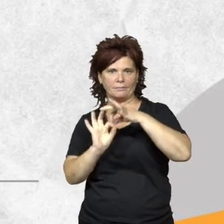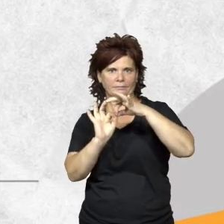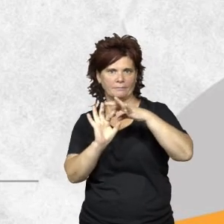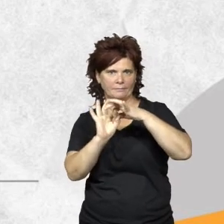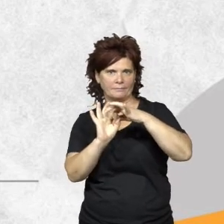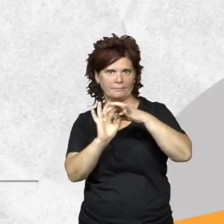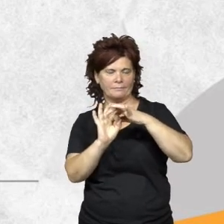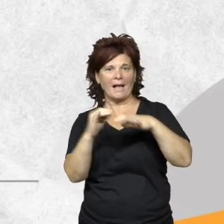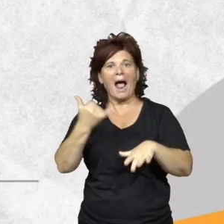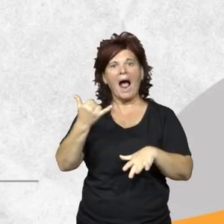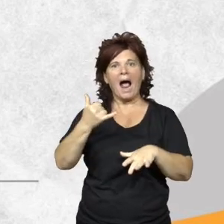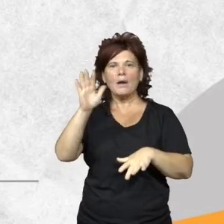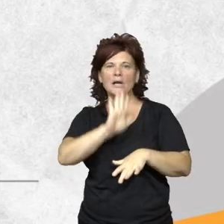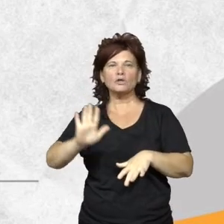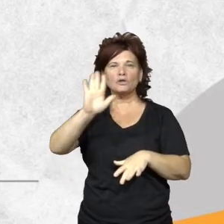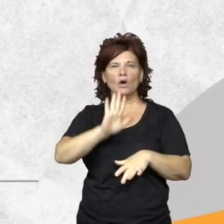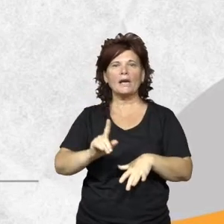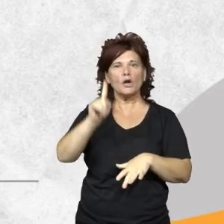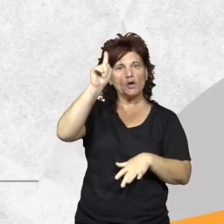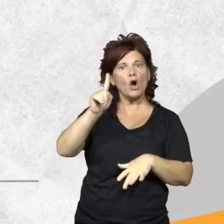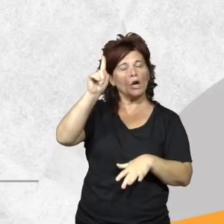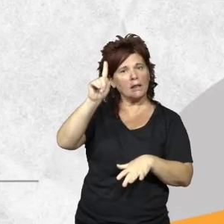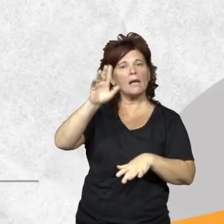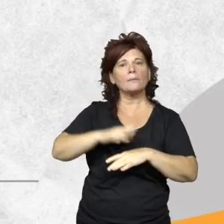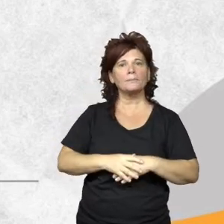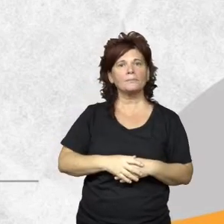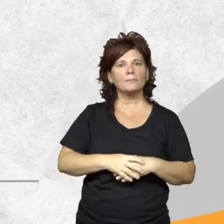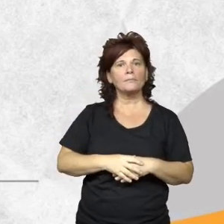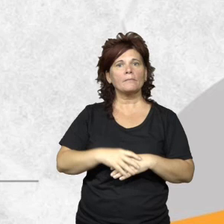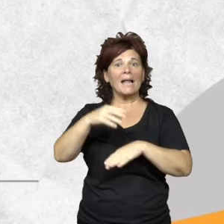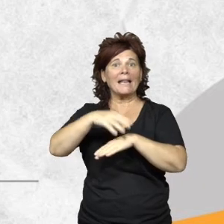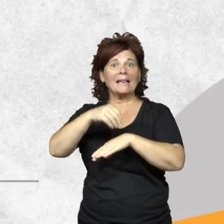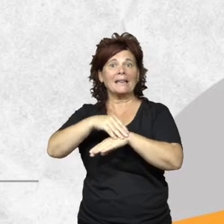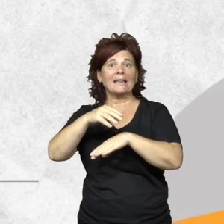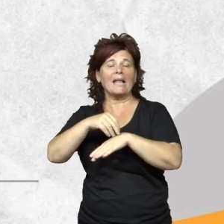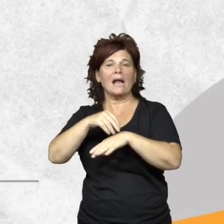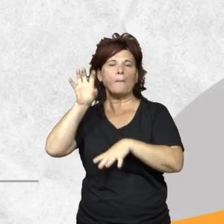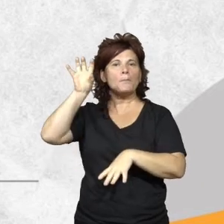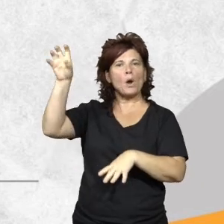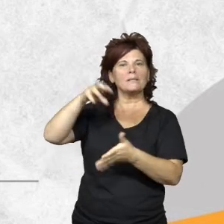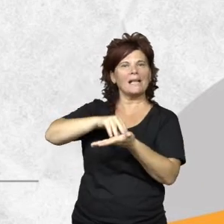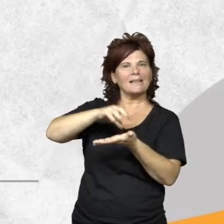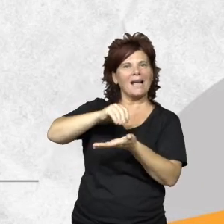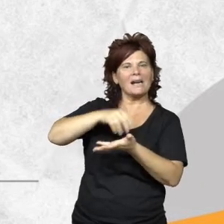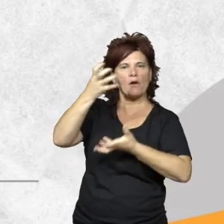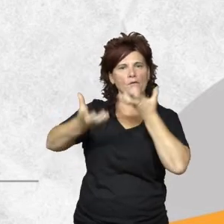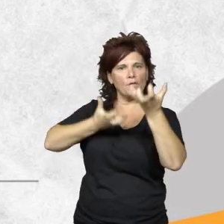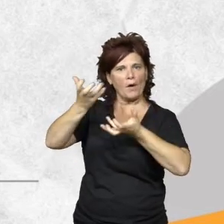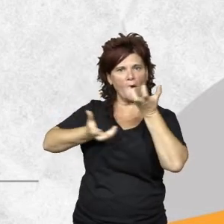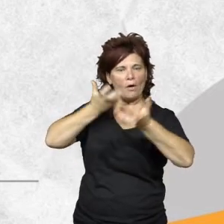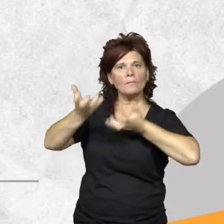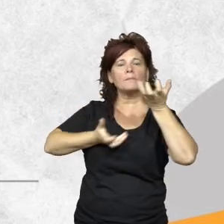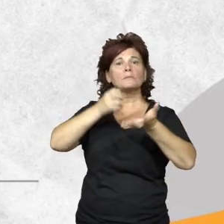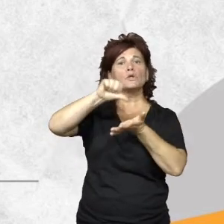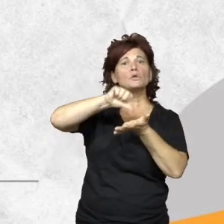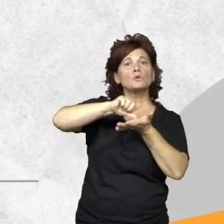Tenemos una zona norte en la parte oriental de la provincia de Tierra del Fuego. Tenemos una